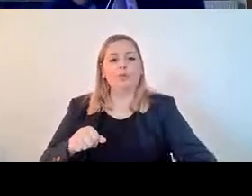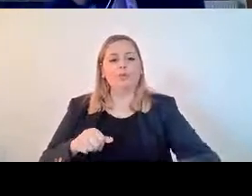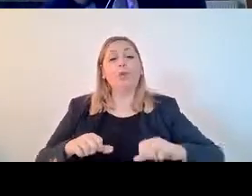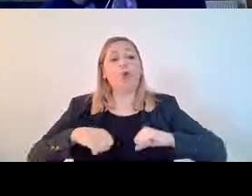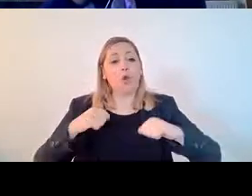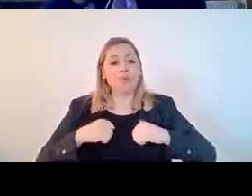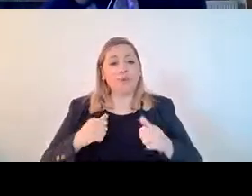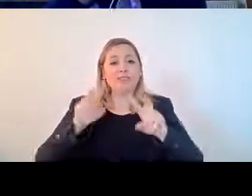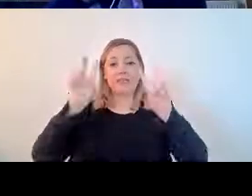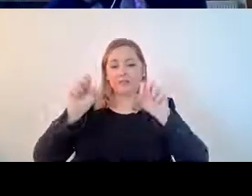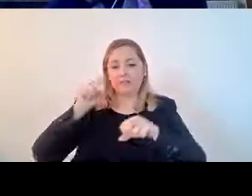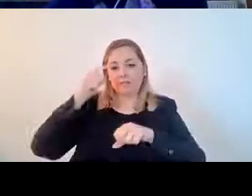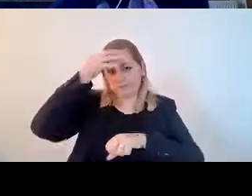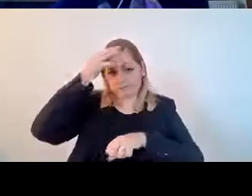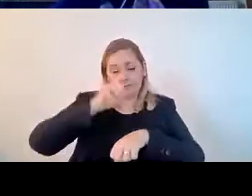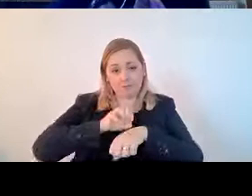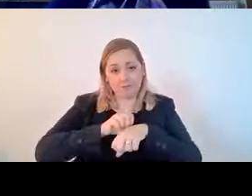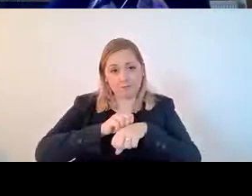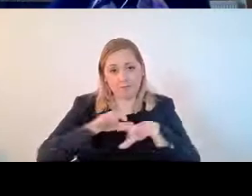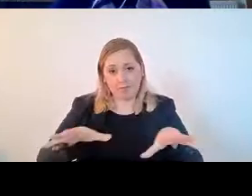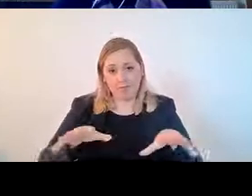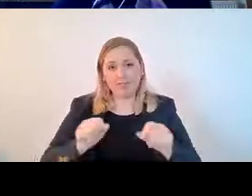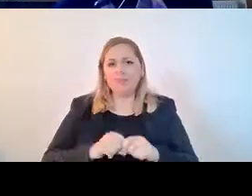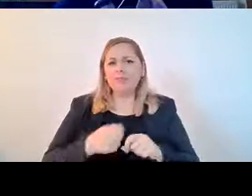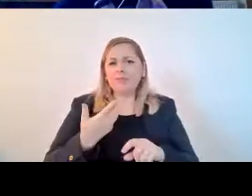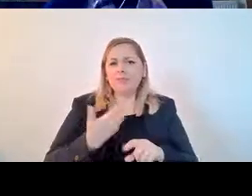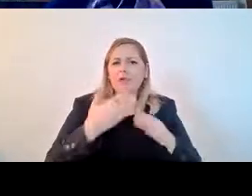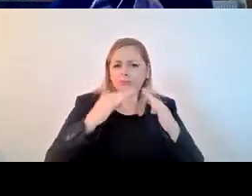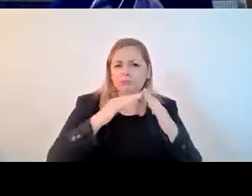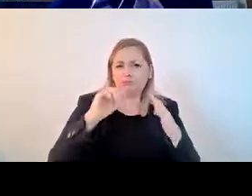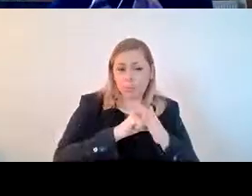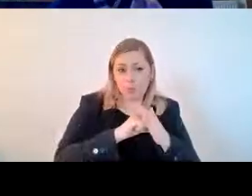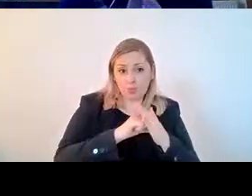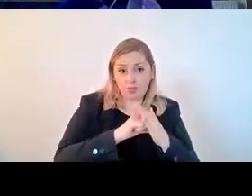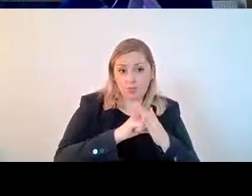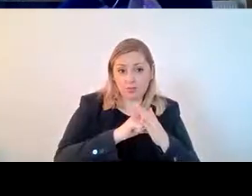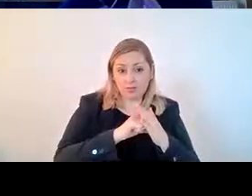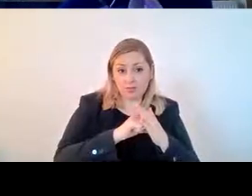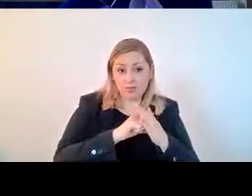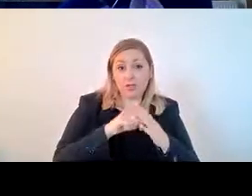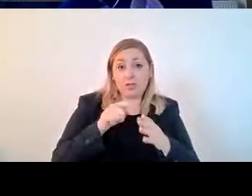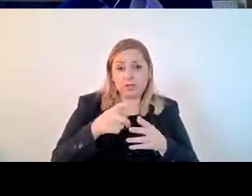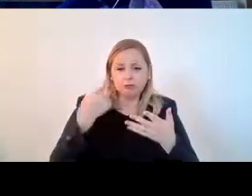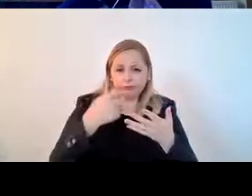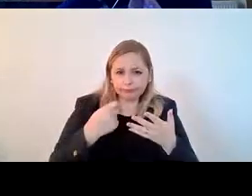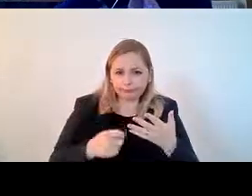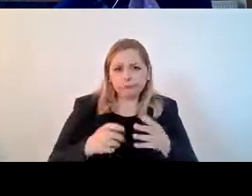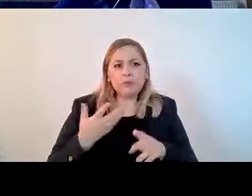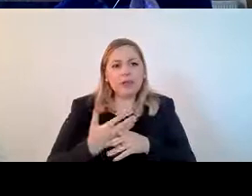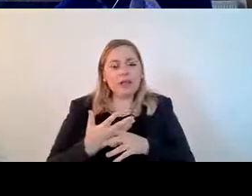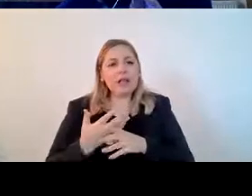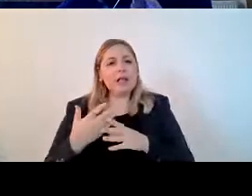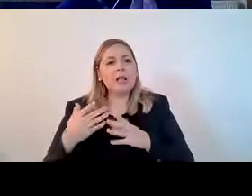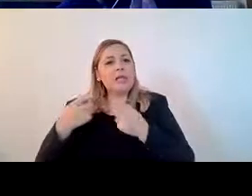cuarentenas han sido bien registradas. Hay encuestas hechas en el 2020 en una población inglesa